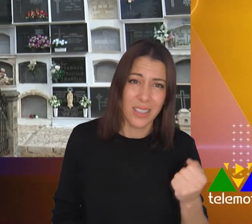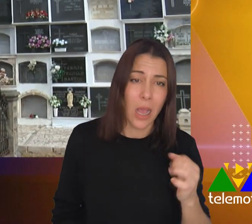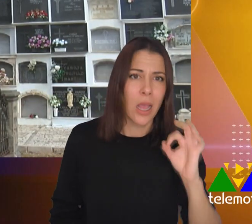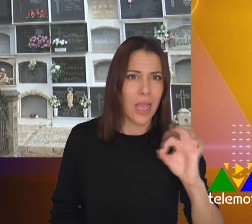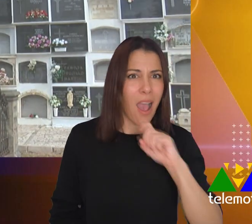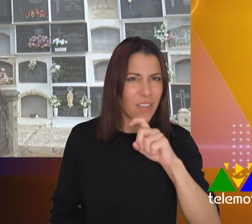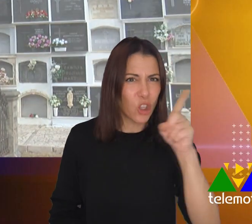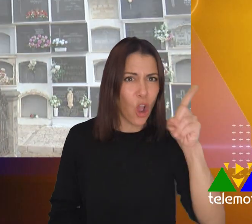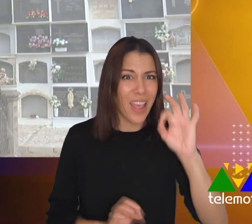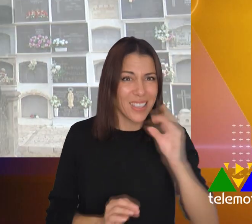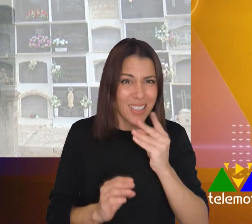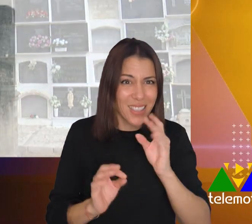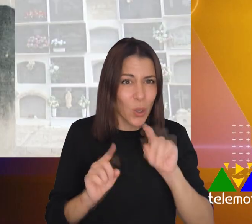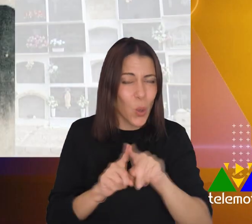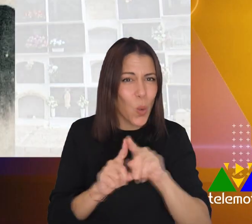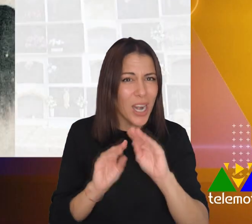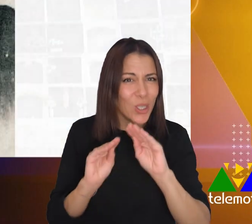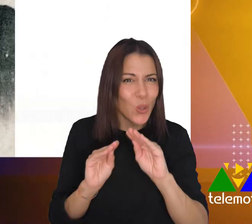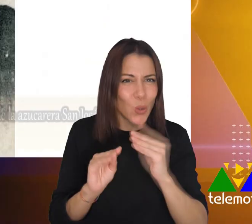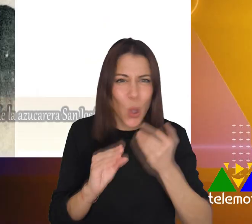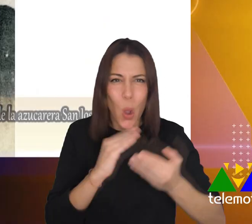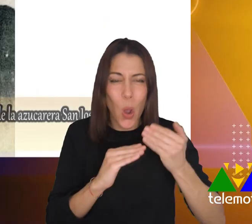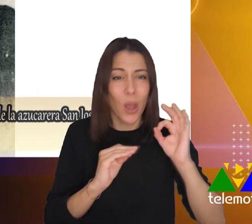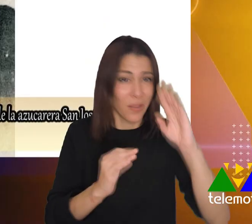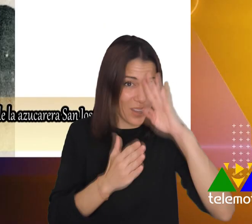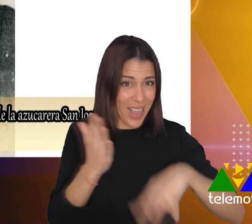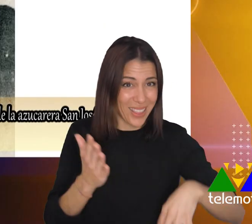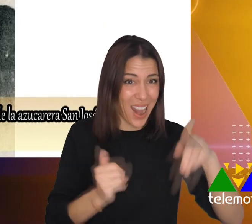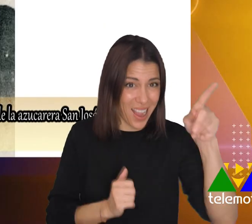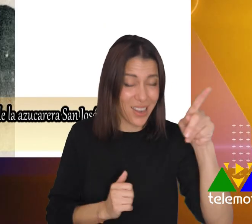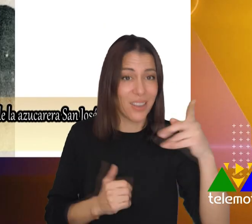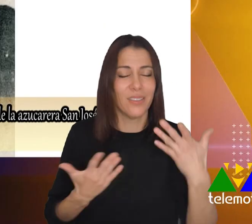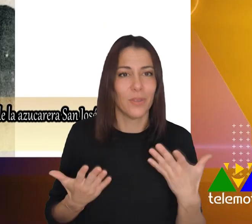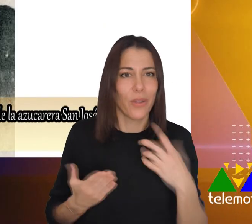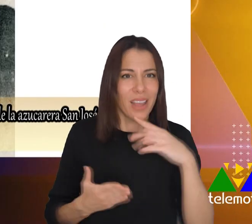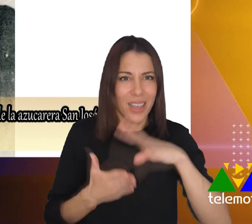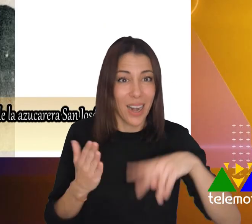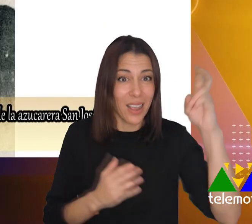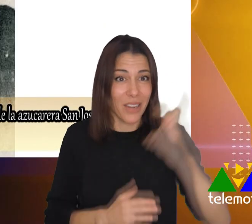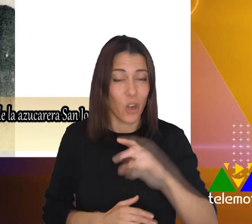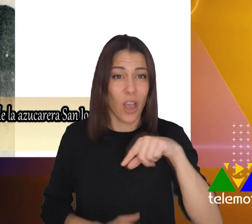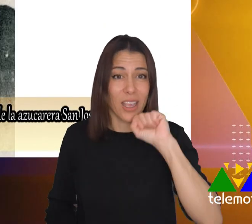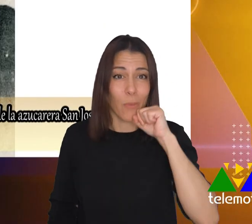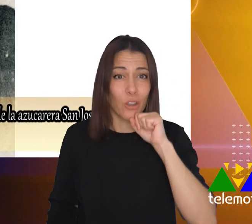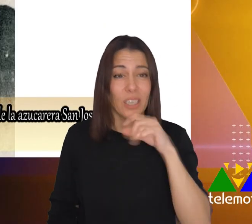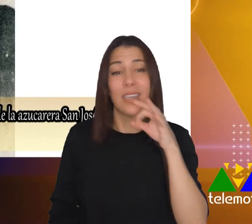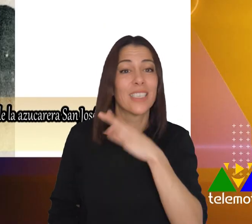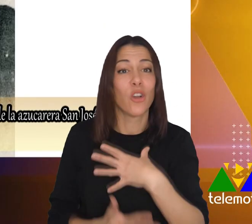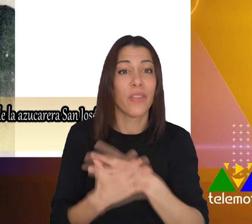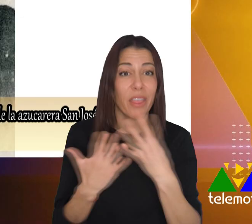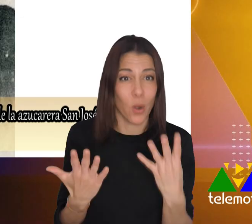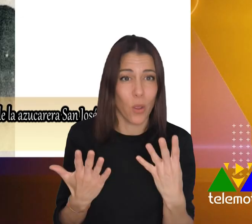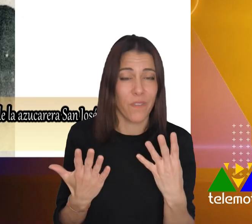catalán. Sí. La burguesía motrileña, los catalanes que llegan a Motril en el siglo